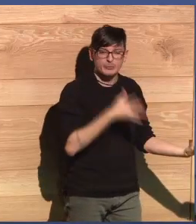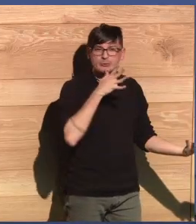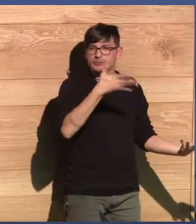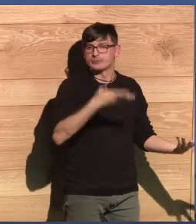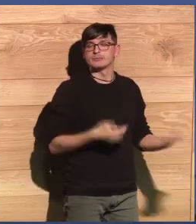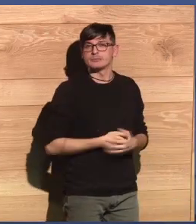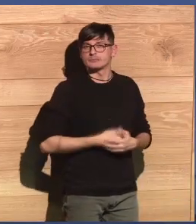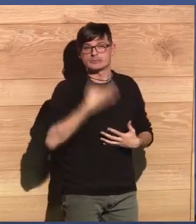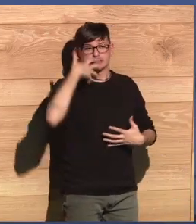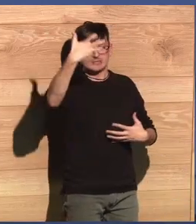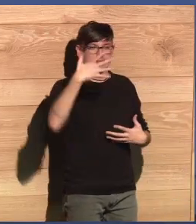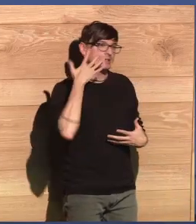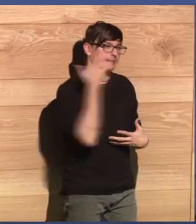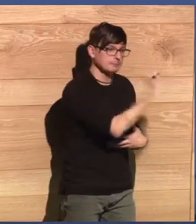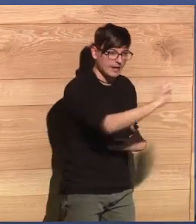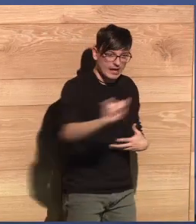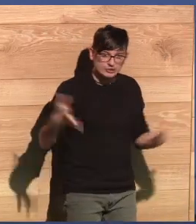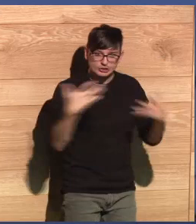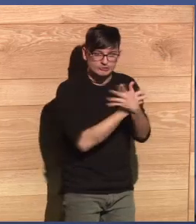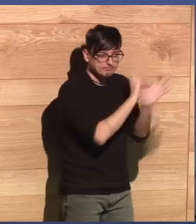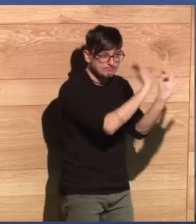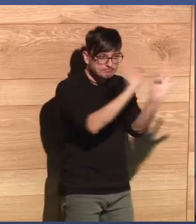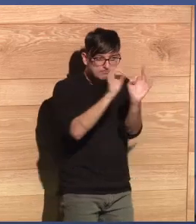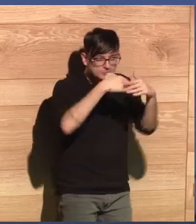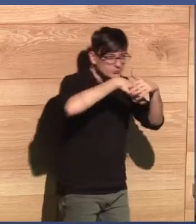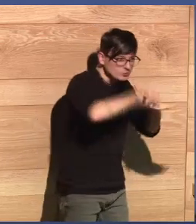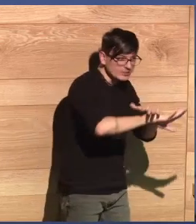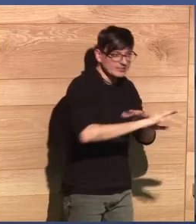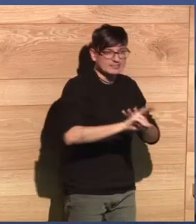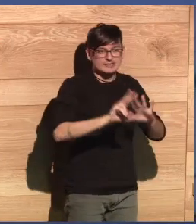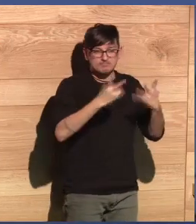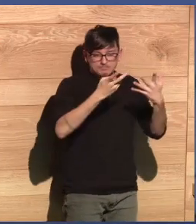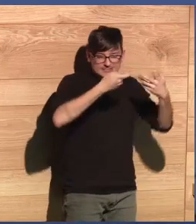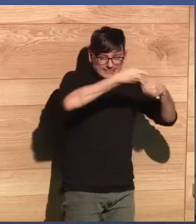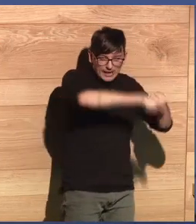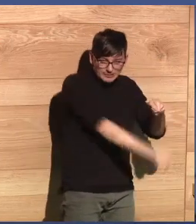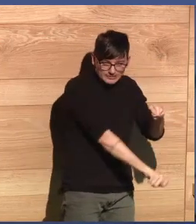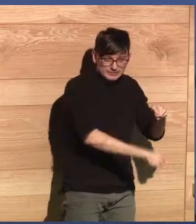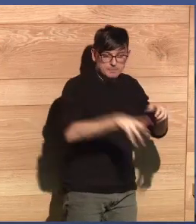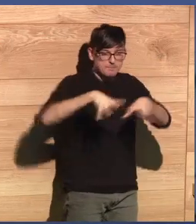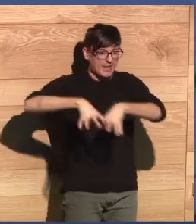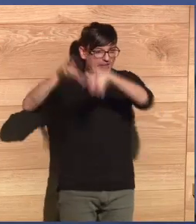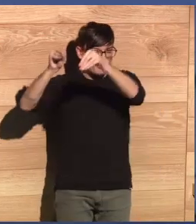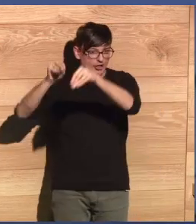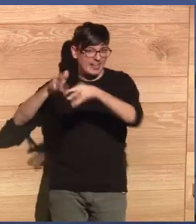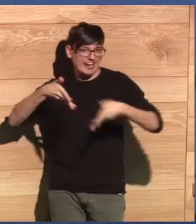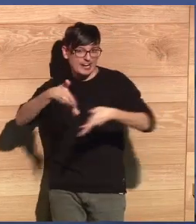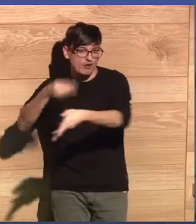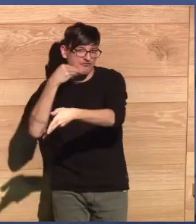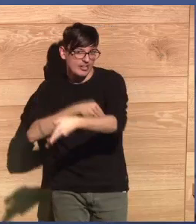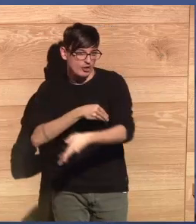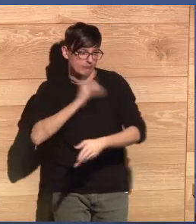enfadada. «Limpiad de inmediato todo esto, ordenadlo y guardadlo bajo 7 llaves en mi palacio de Río Frío», ordenó a sus